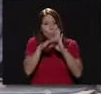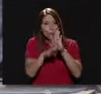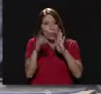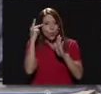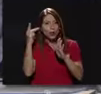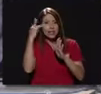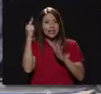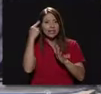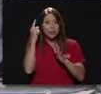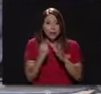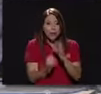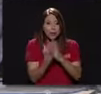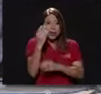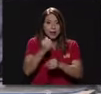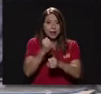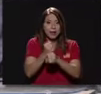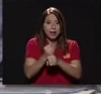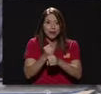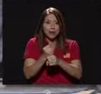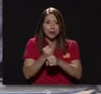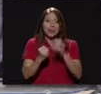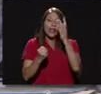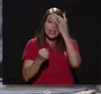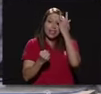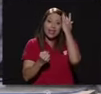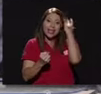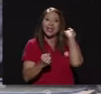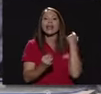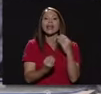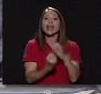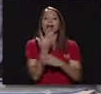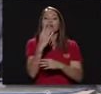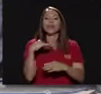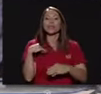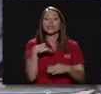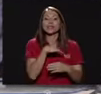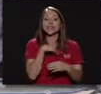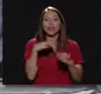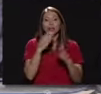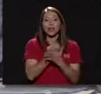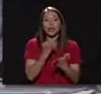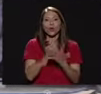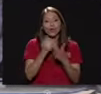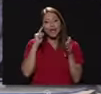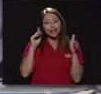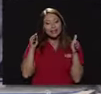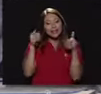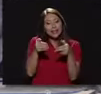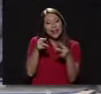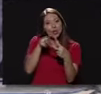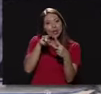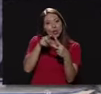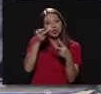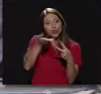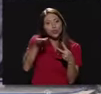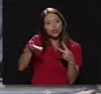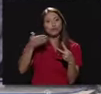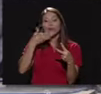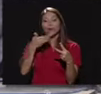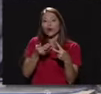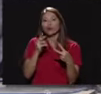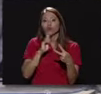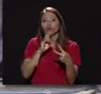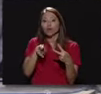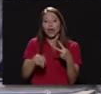generación de empleo, y crearon ministerios de economía que se centraran en dos cosas que les dieron muy buenos